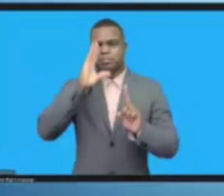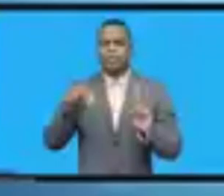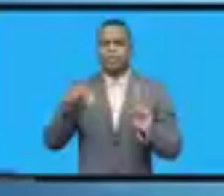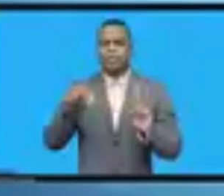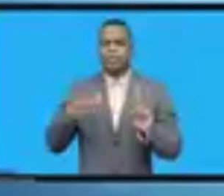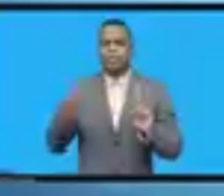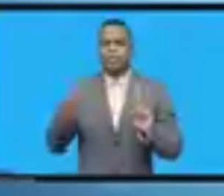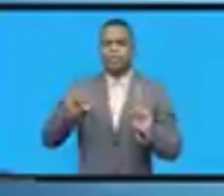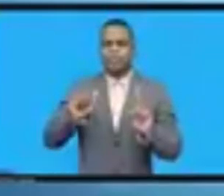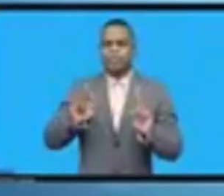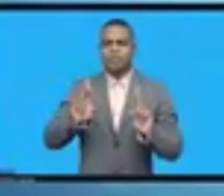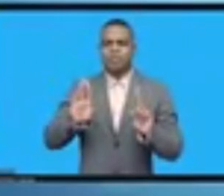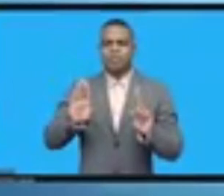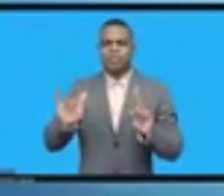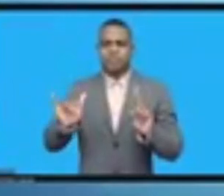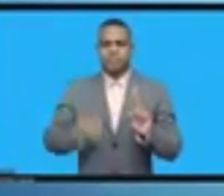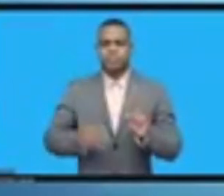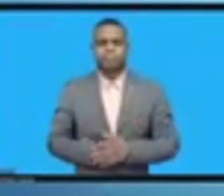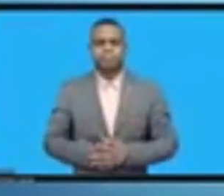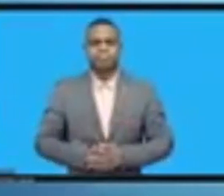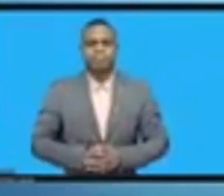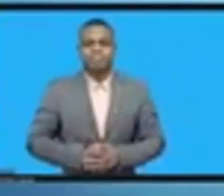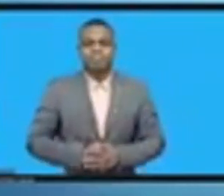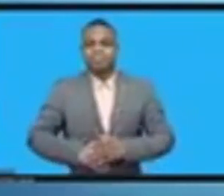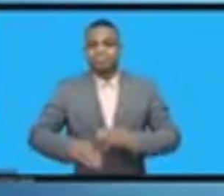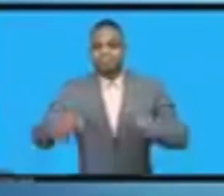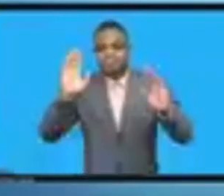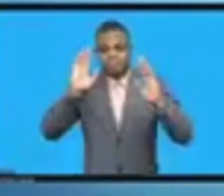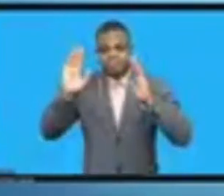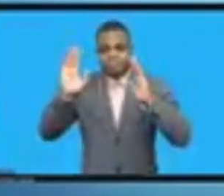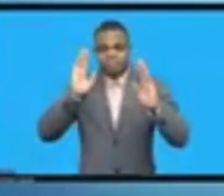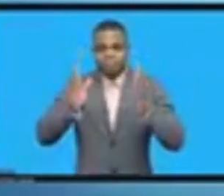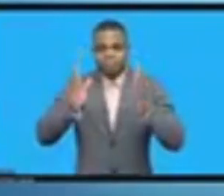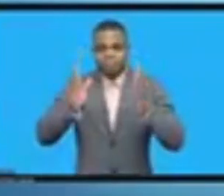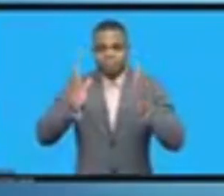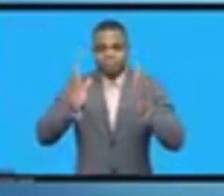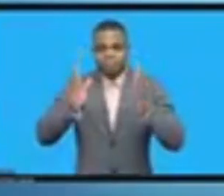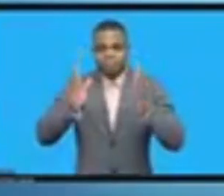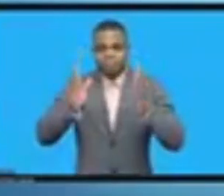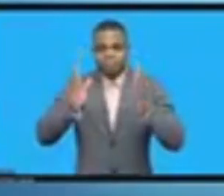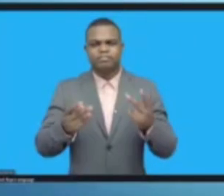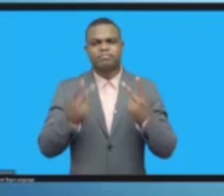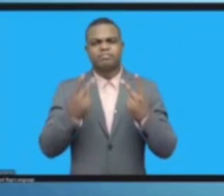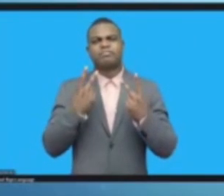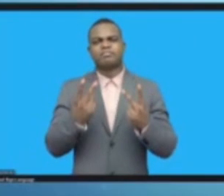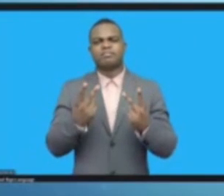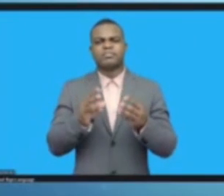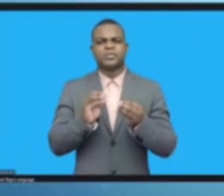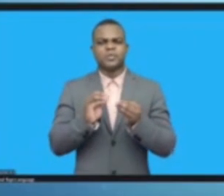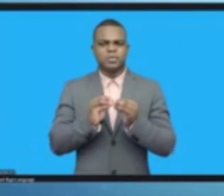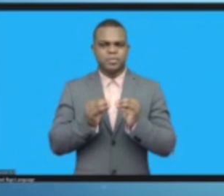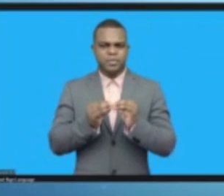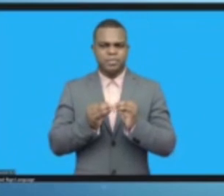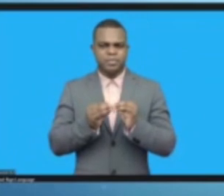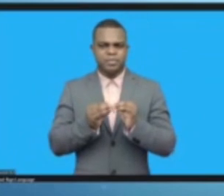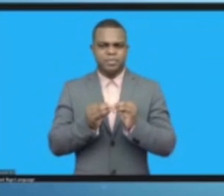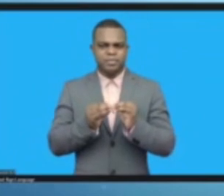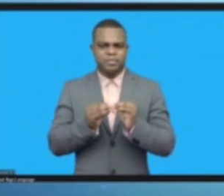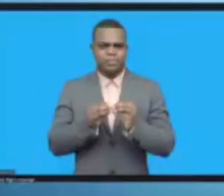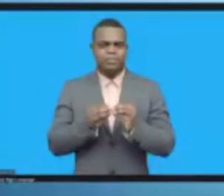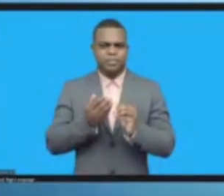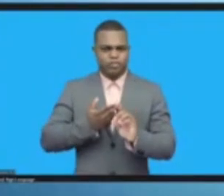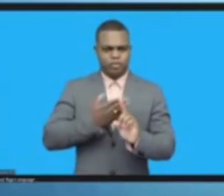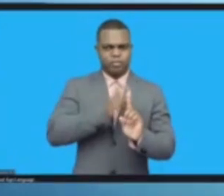Hola a todos es un problema hacer uno de los últimos oradores distinguidos No es que sea distinguido Pero antes de